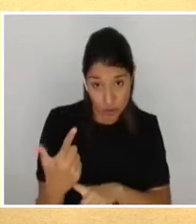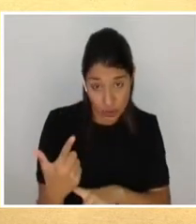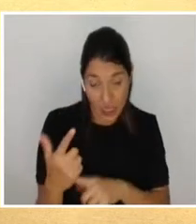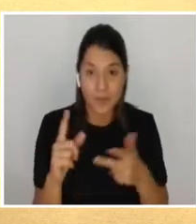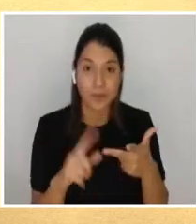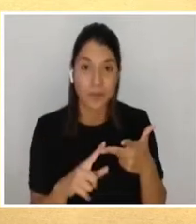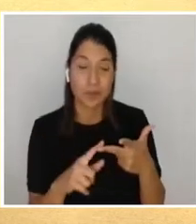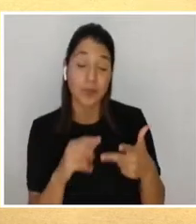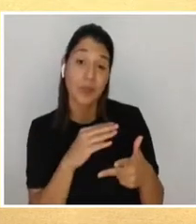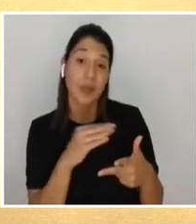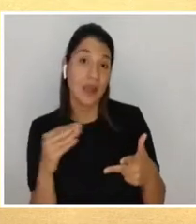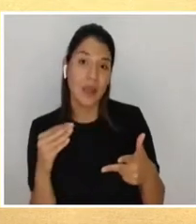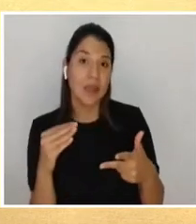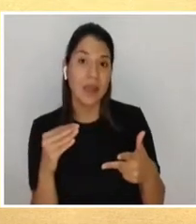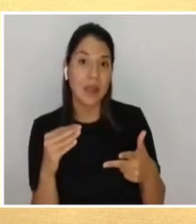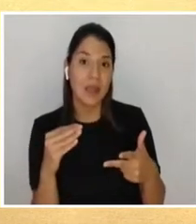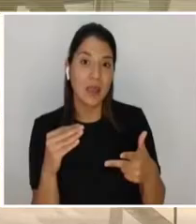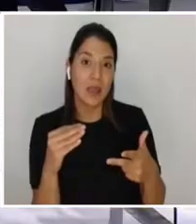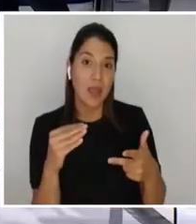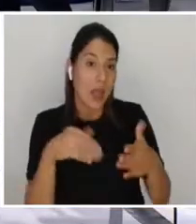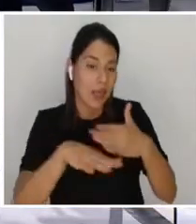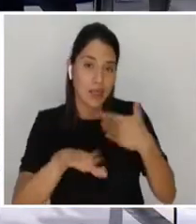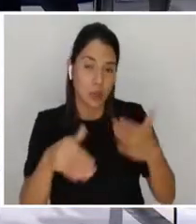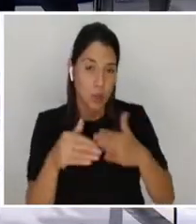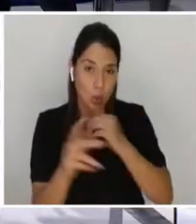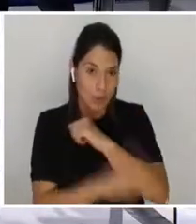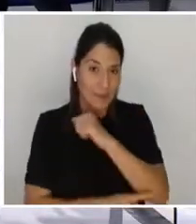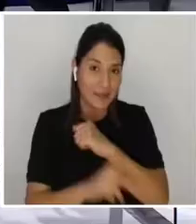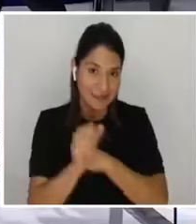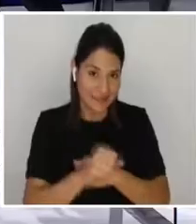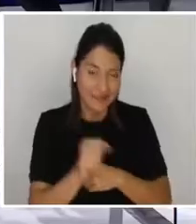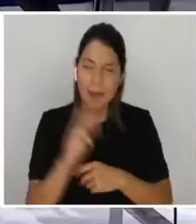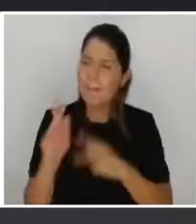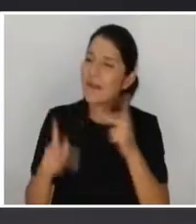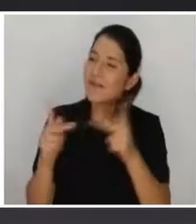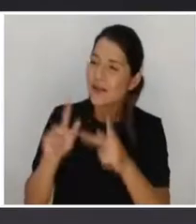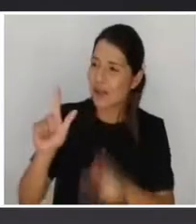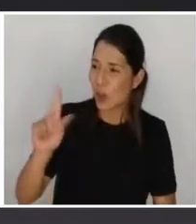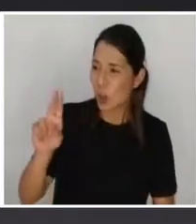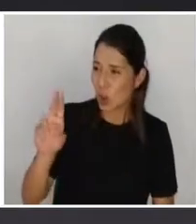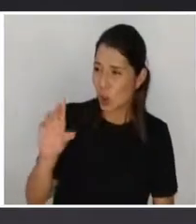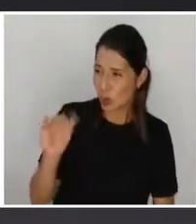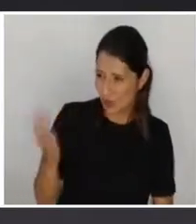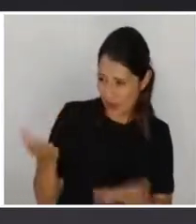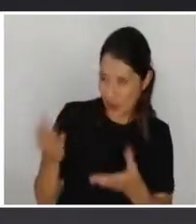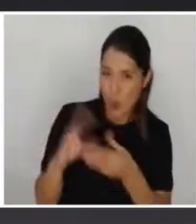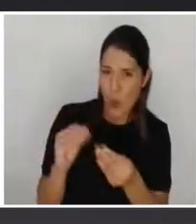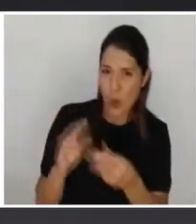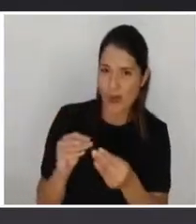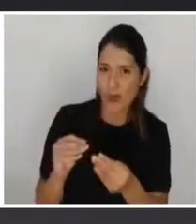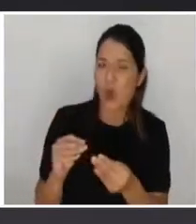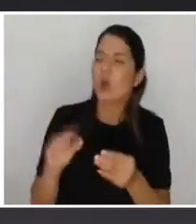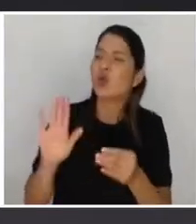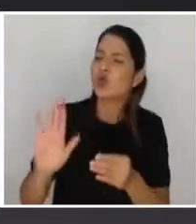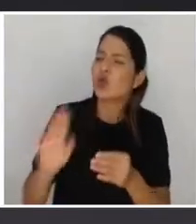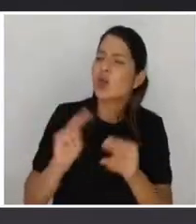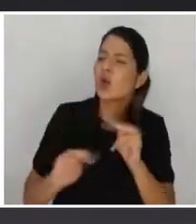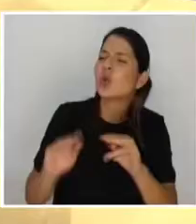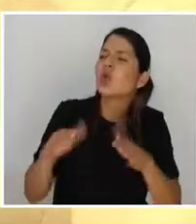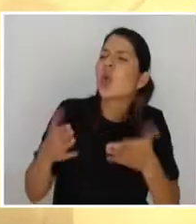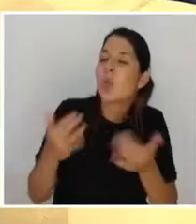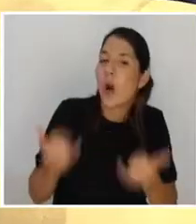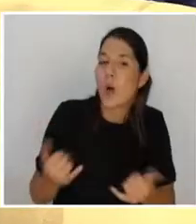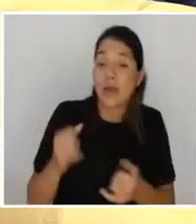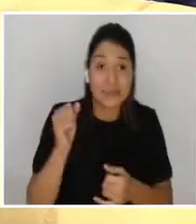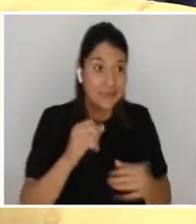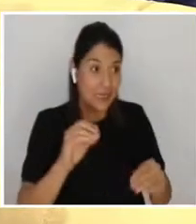y alrededor de todo el país. Perfecto. Lucy, contanos vos en qué etapa estás en este momento del negocio. Sí, claro, en este